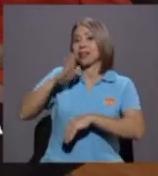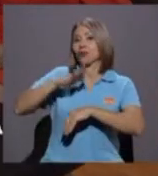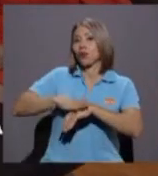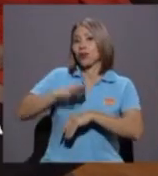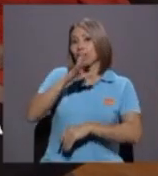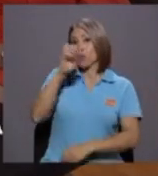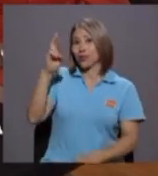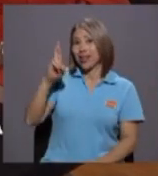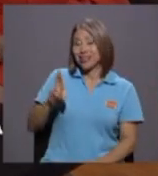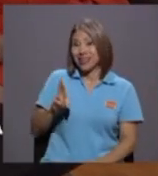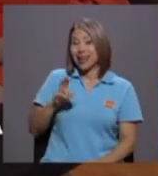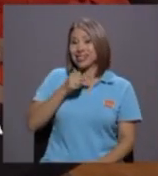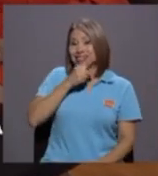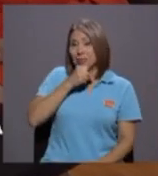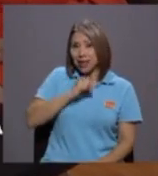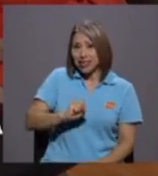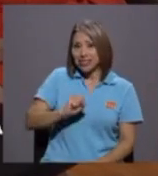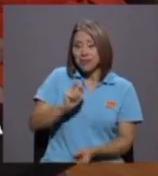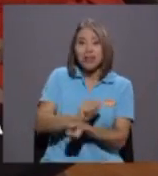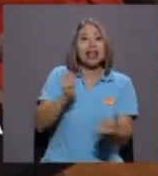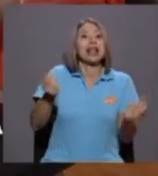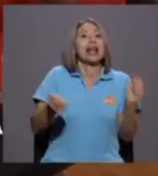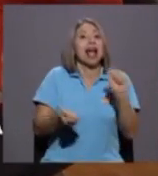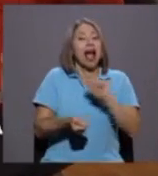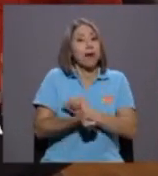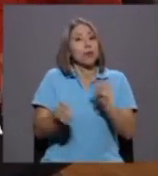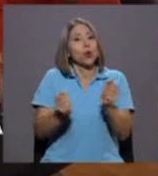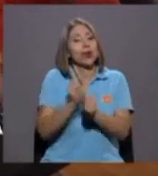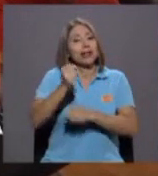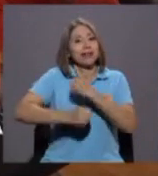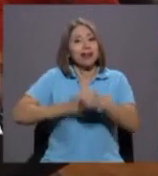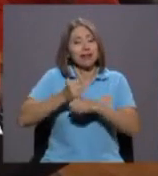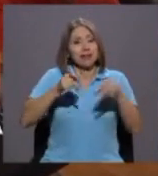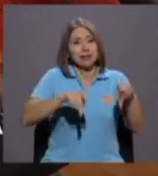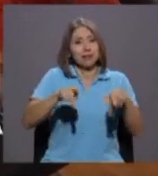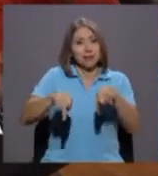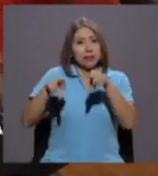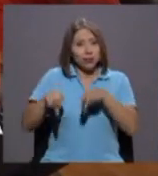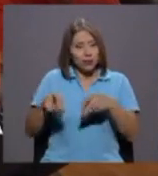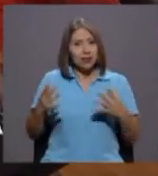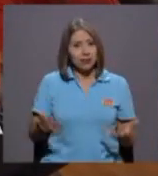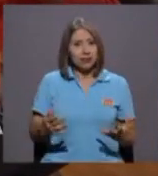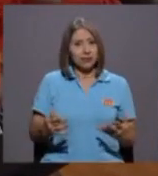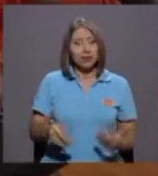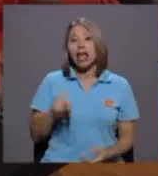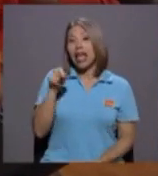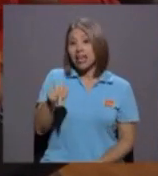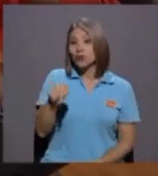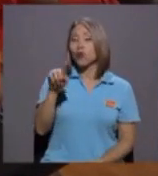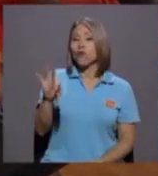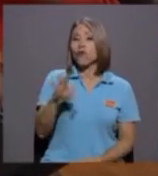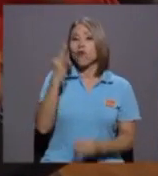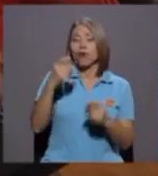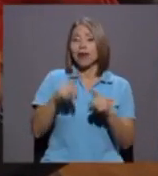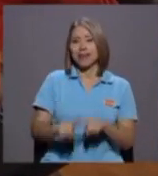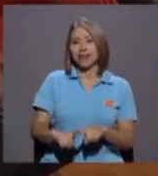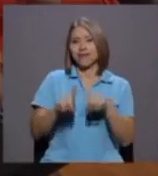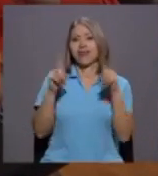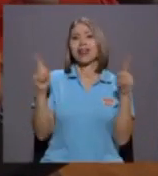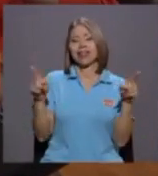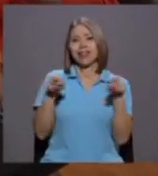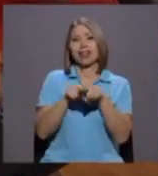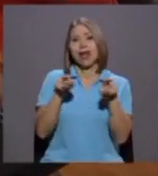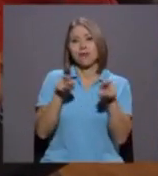envejece, ¿verdad? Sobre el tema del cambio demográfico. Sí, ese es, digamos, también una forma diferente de llegarle a la